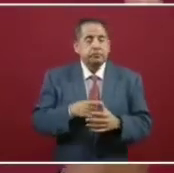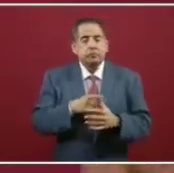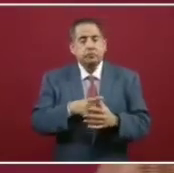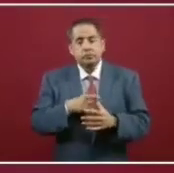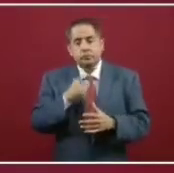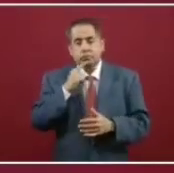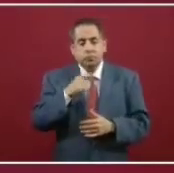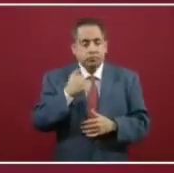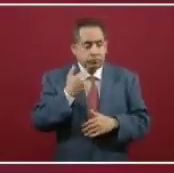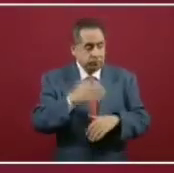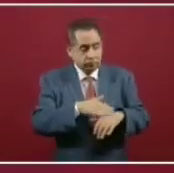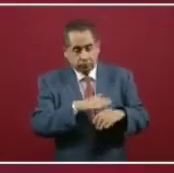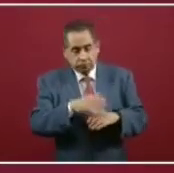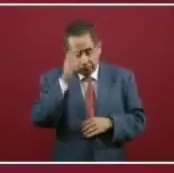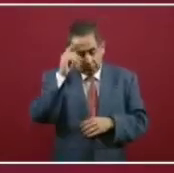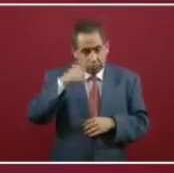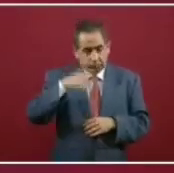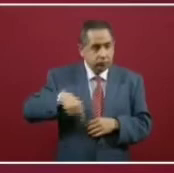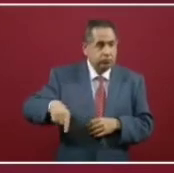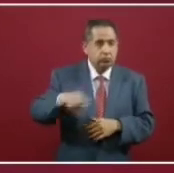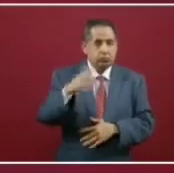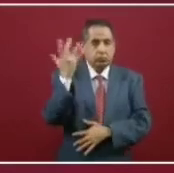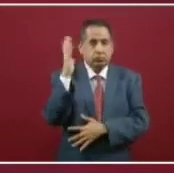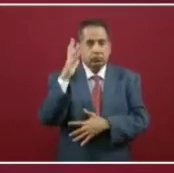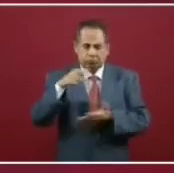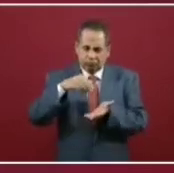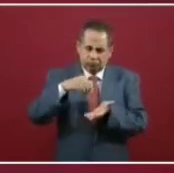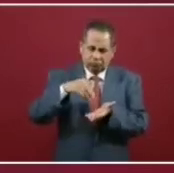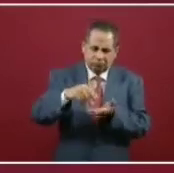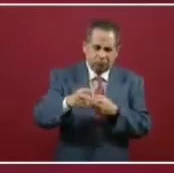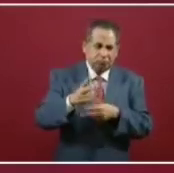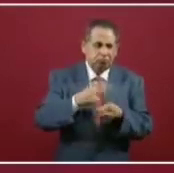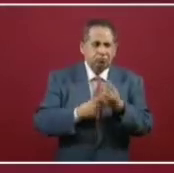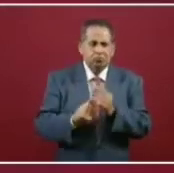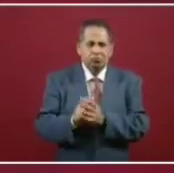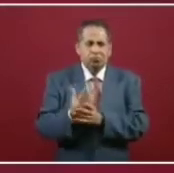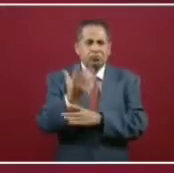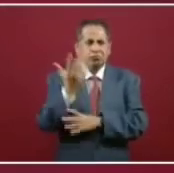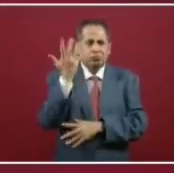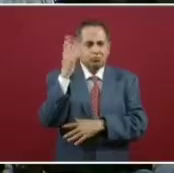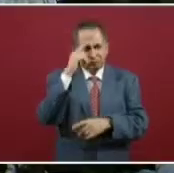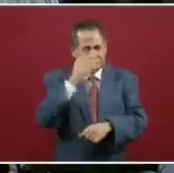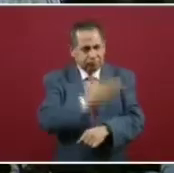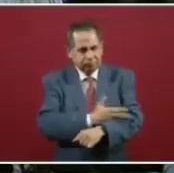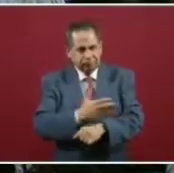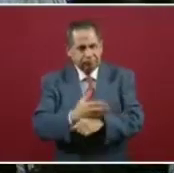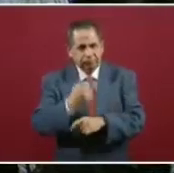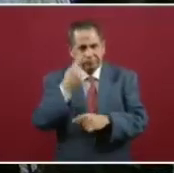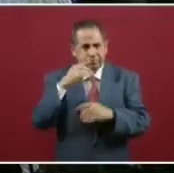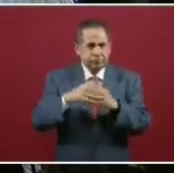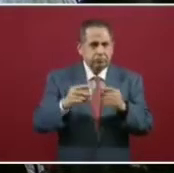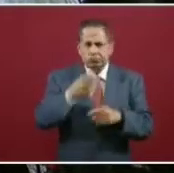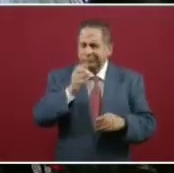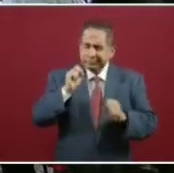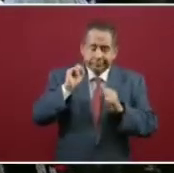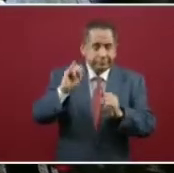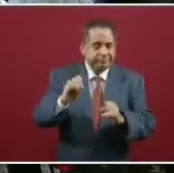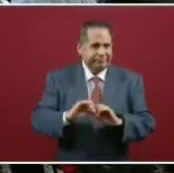se siembren árboles maderables y frutales? ¿Cómo no van a estar de acuerdo